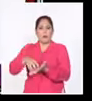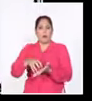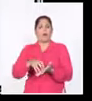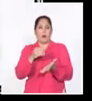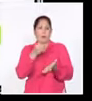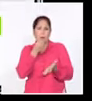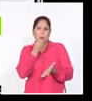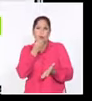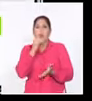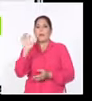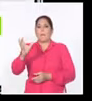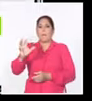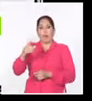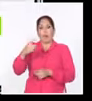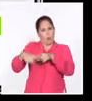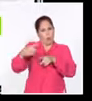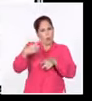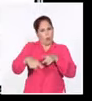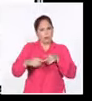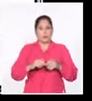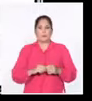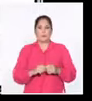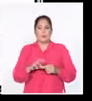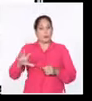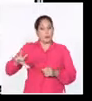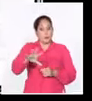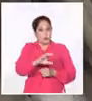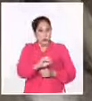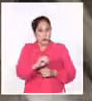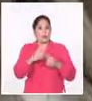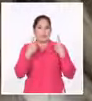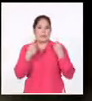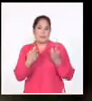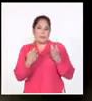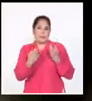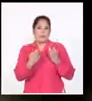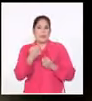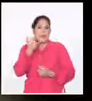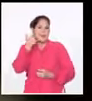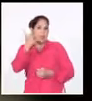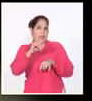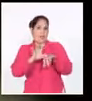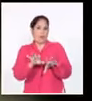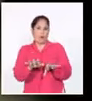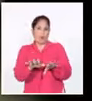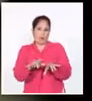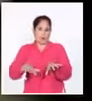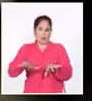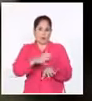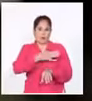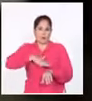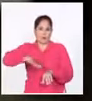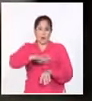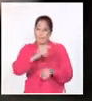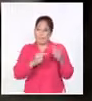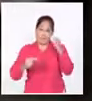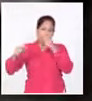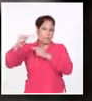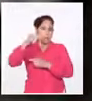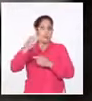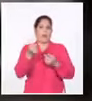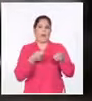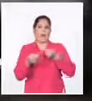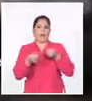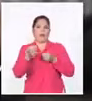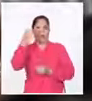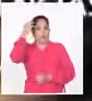banca telefónica y otra remota. Todo ello responde a la necesidad de informatizar la sociedad, que es uno de los pilares de la gestión del